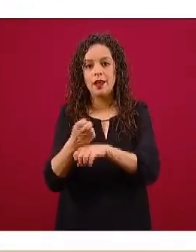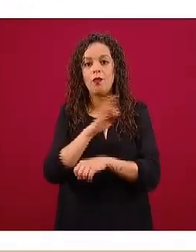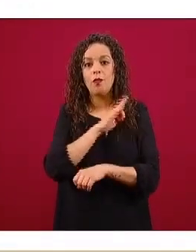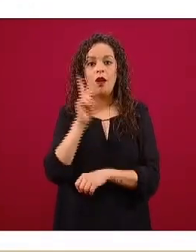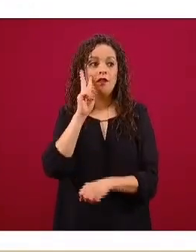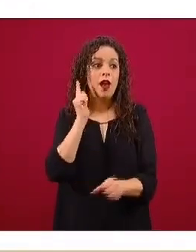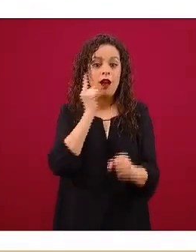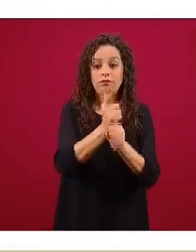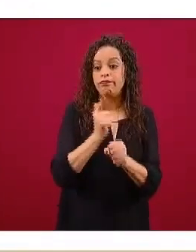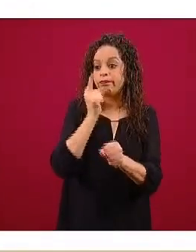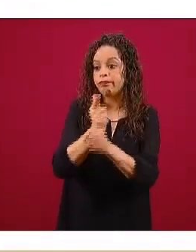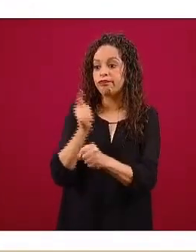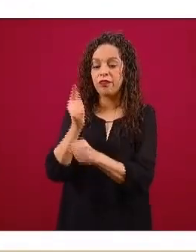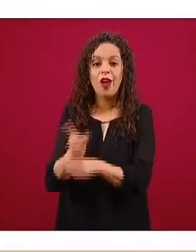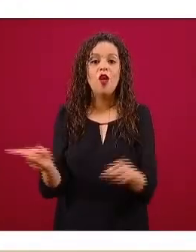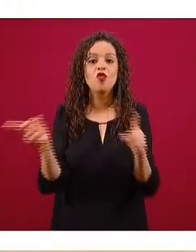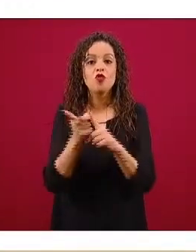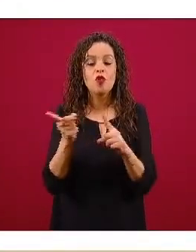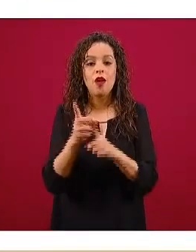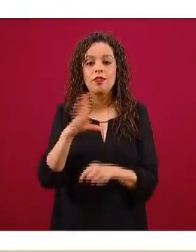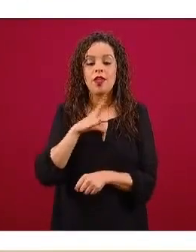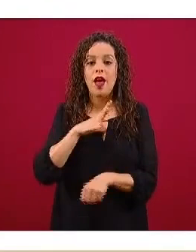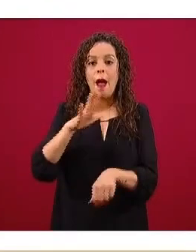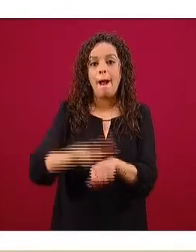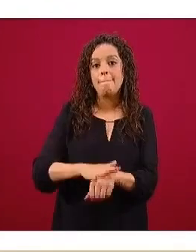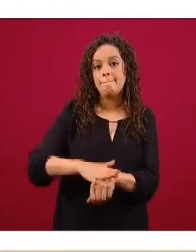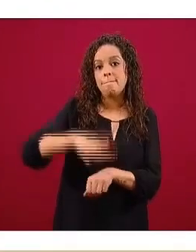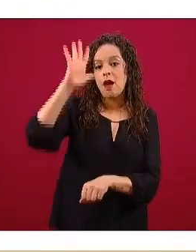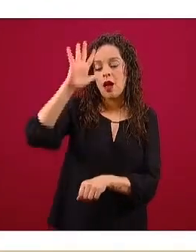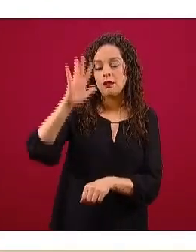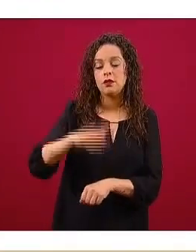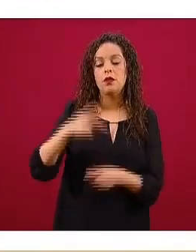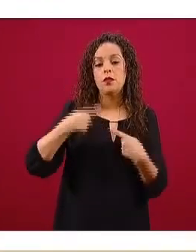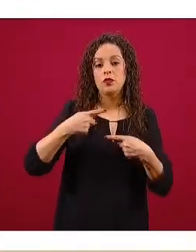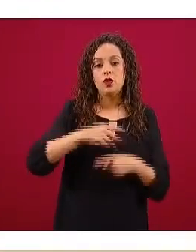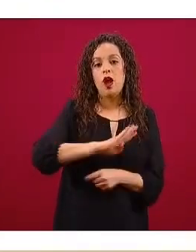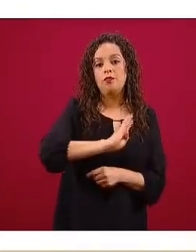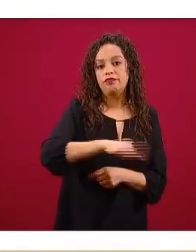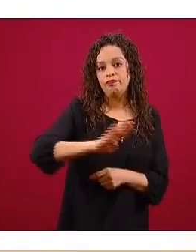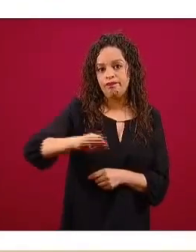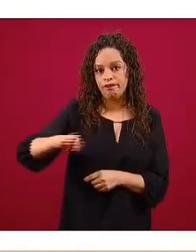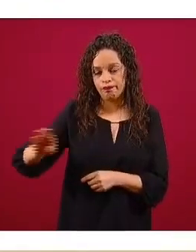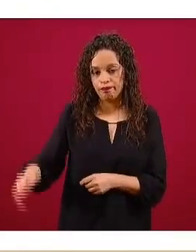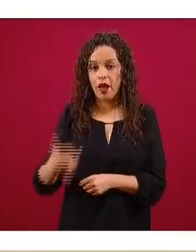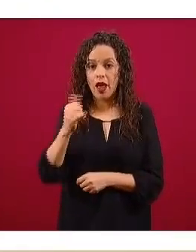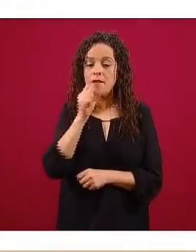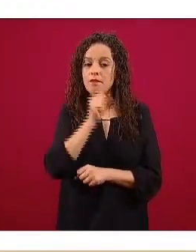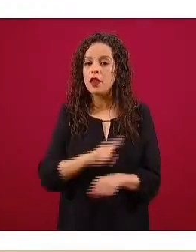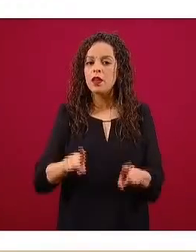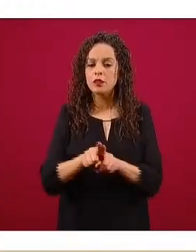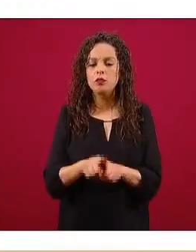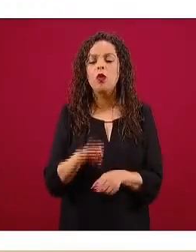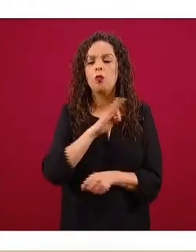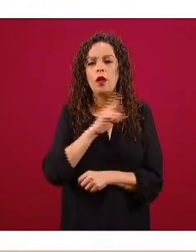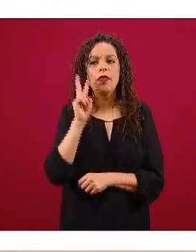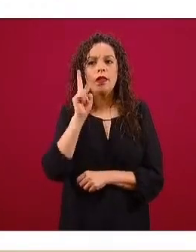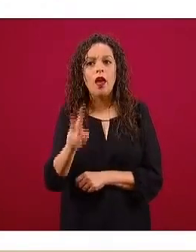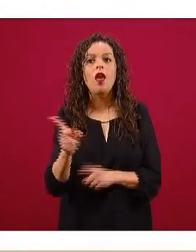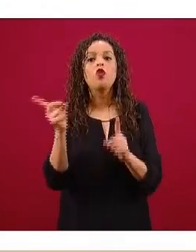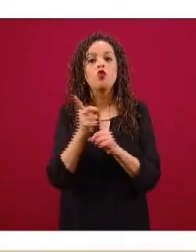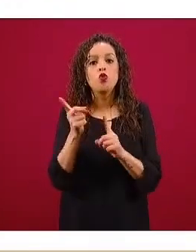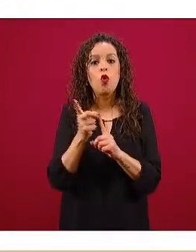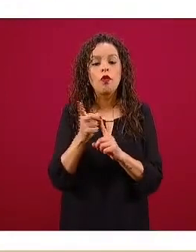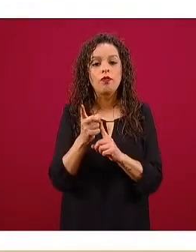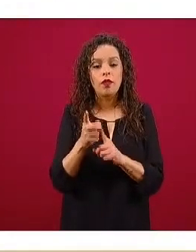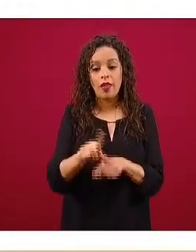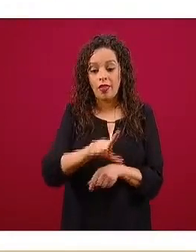identificar dónde se encuentran las mayores cargas de defunciones, así también como en dónde vamos a ver en los